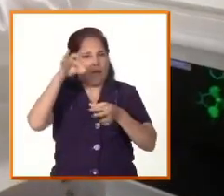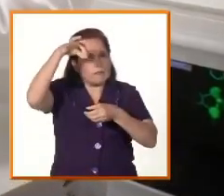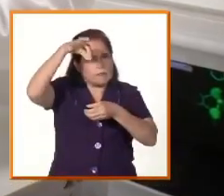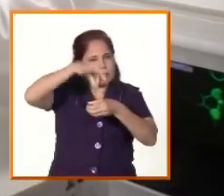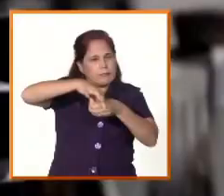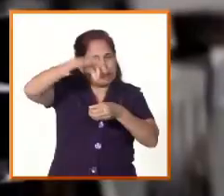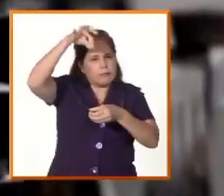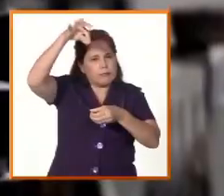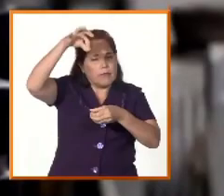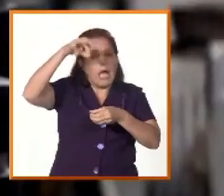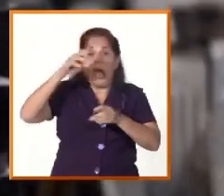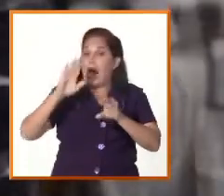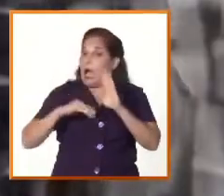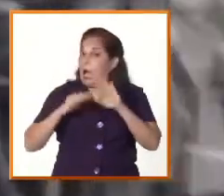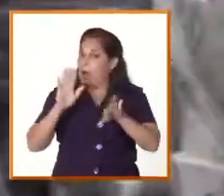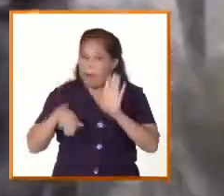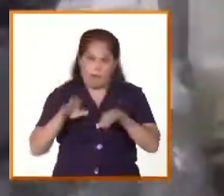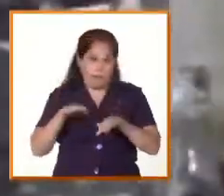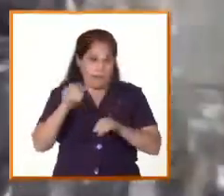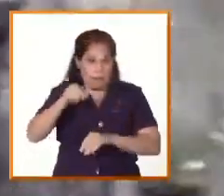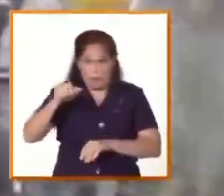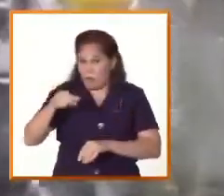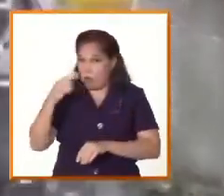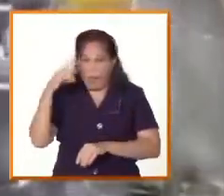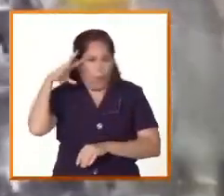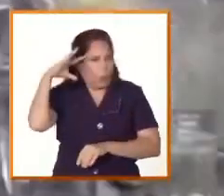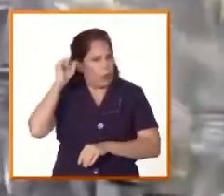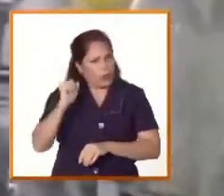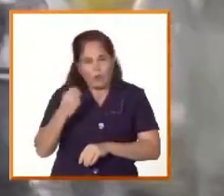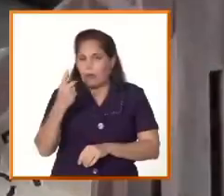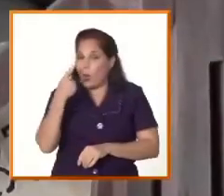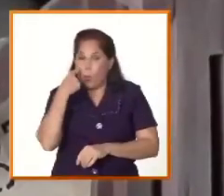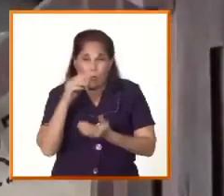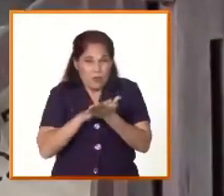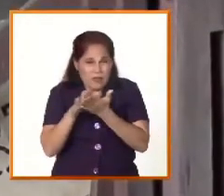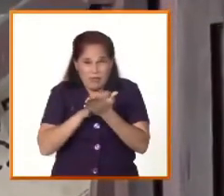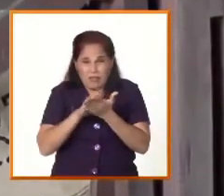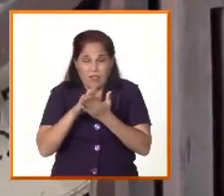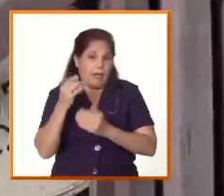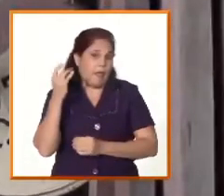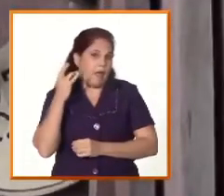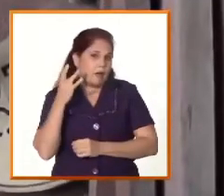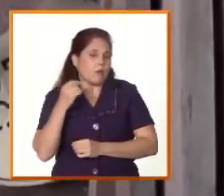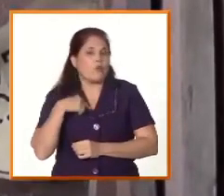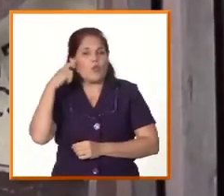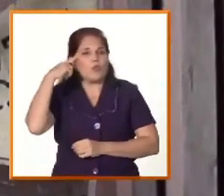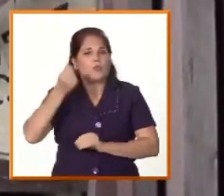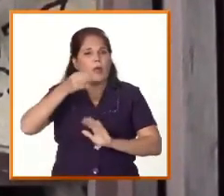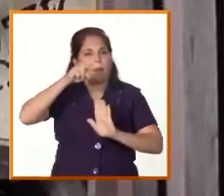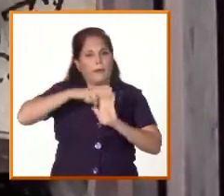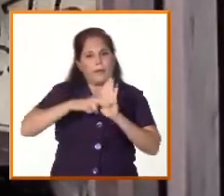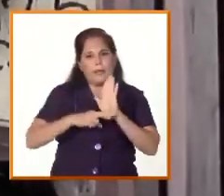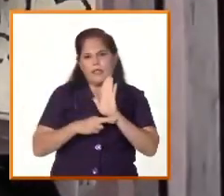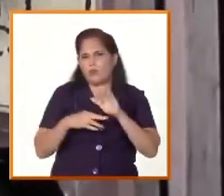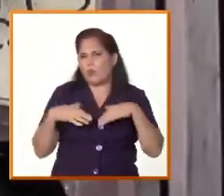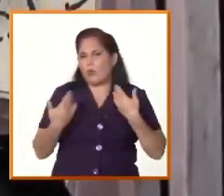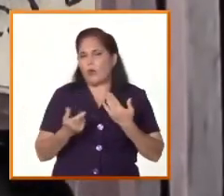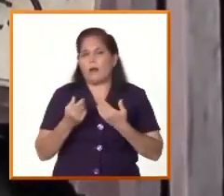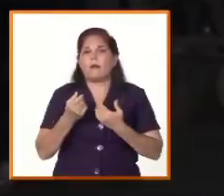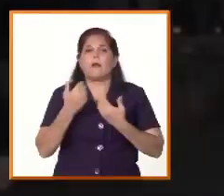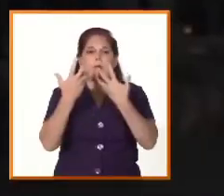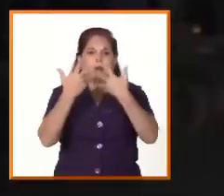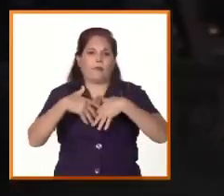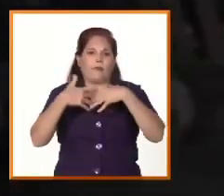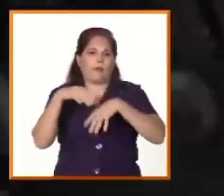que a veces las personas que no están en conocimiento de esos requerimientos pues no comprende y eso